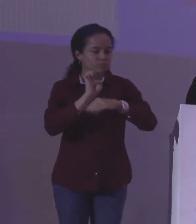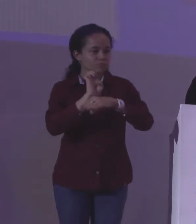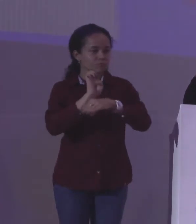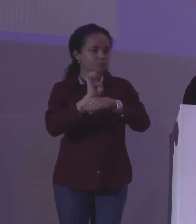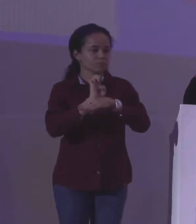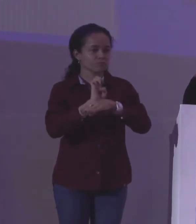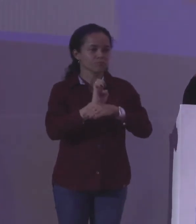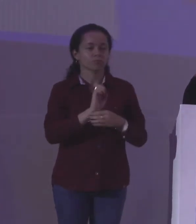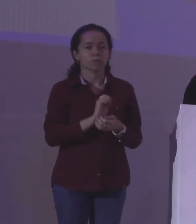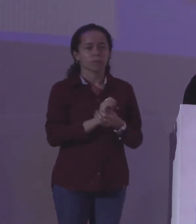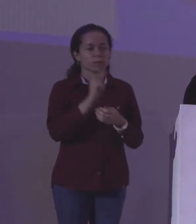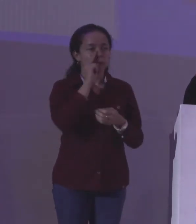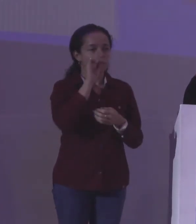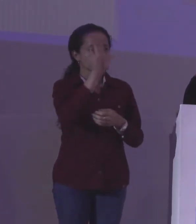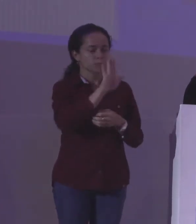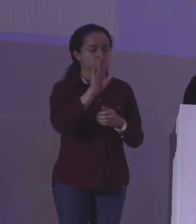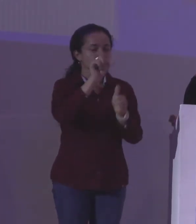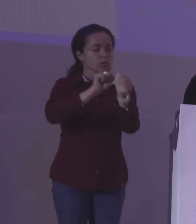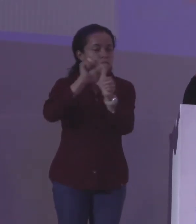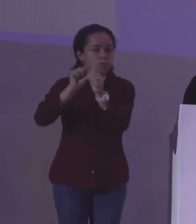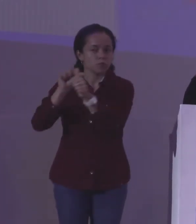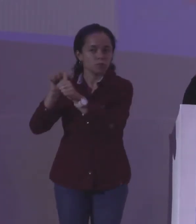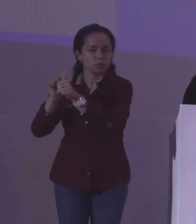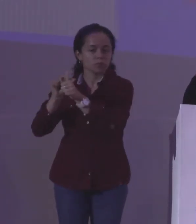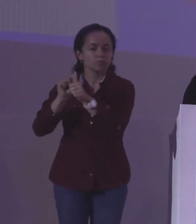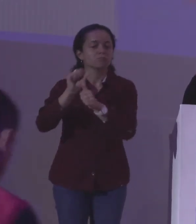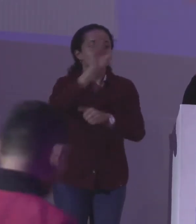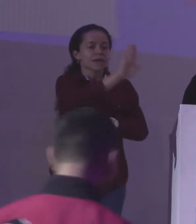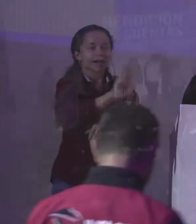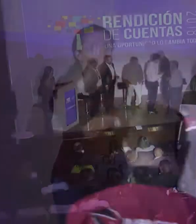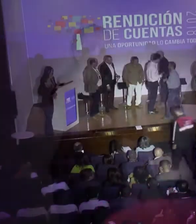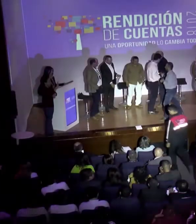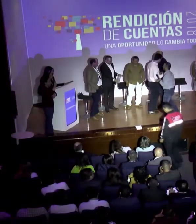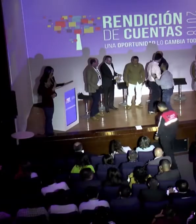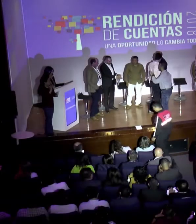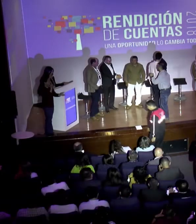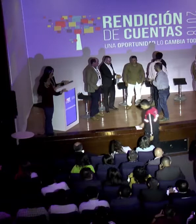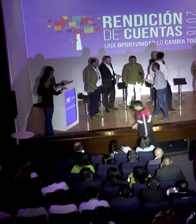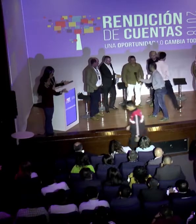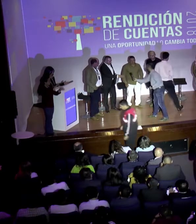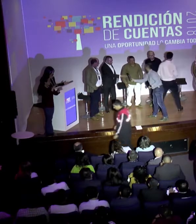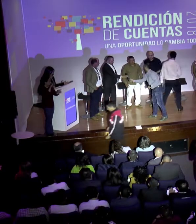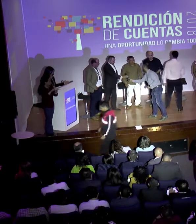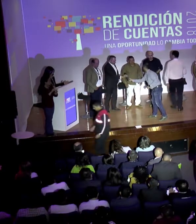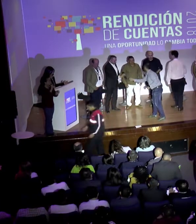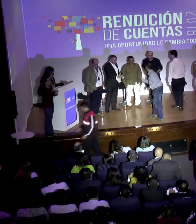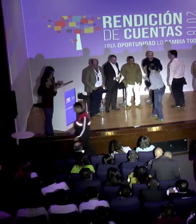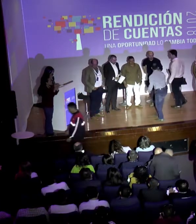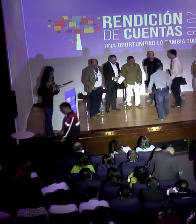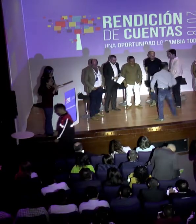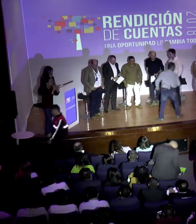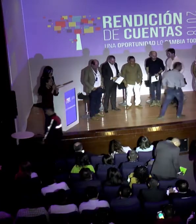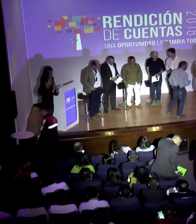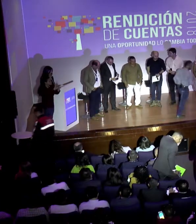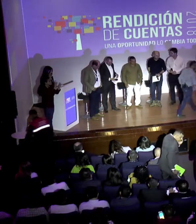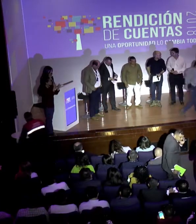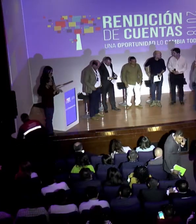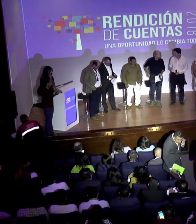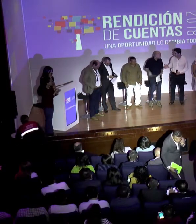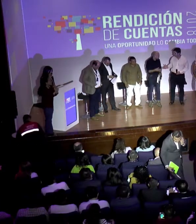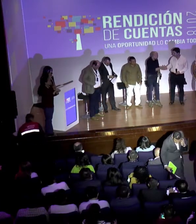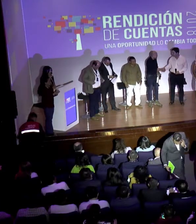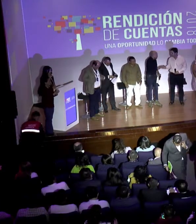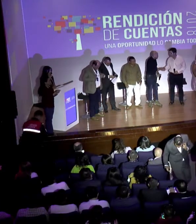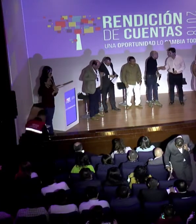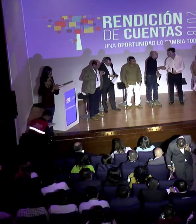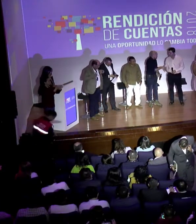a nivel nacional y en cada una de las regiones en las cuales hacemos presencia. Sus preguntas e inquietudes también pueden entregarlas